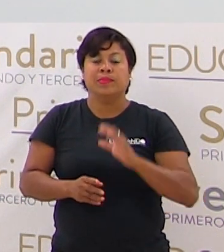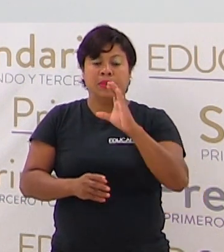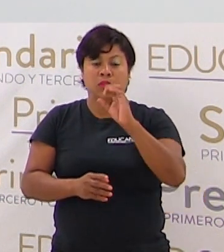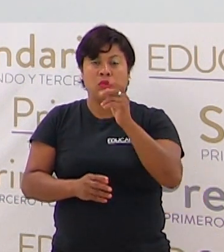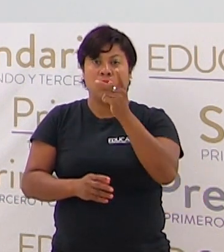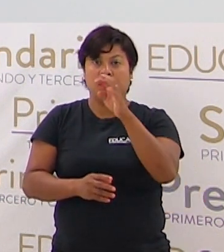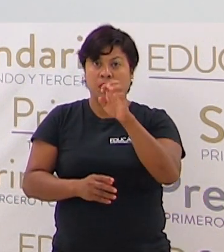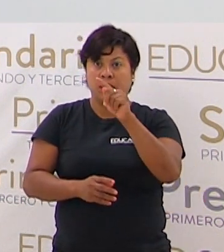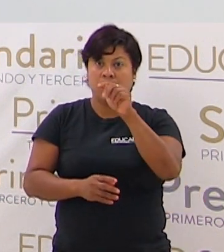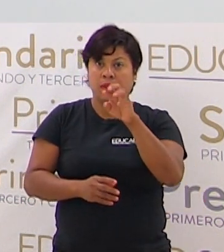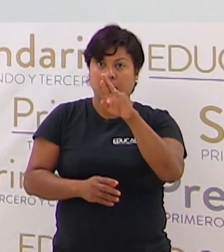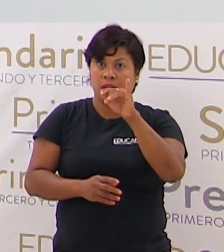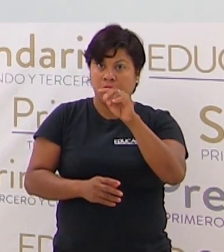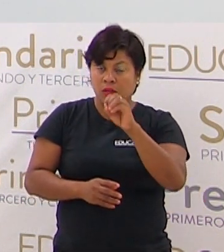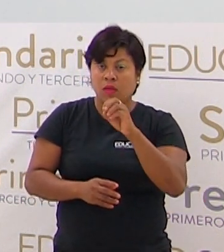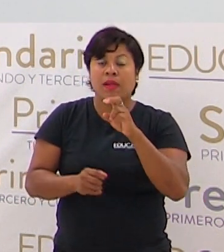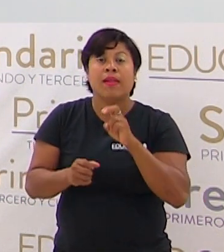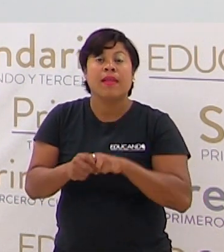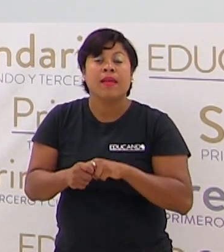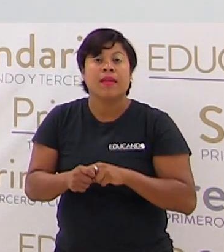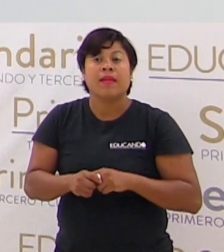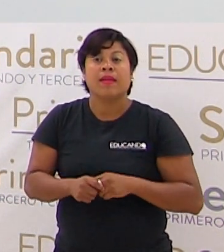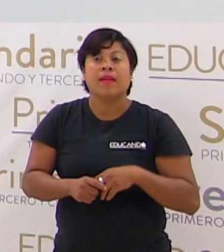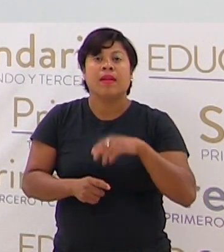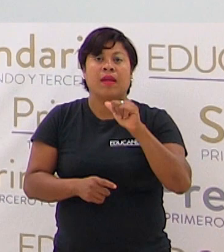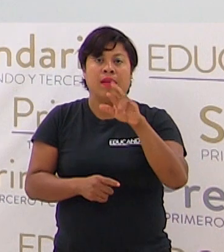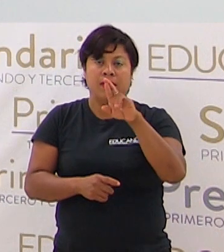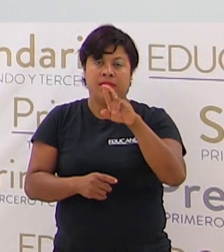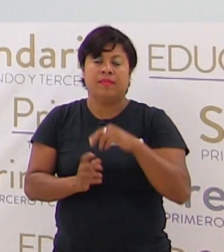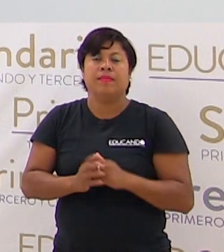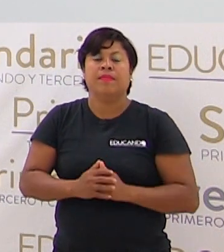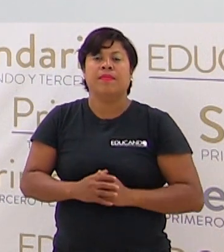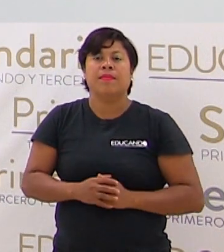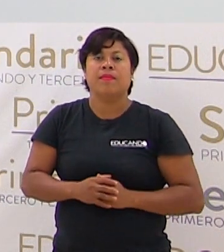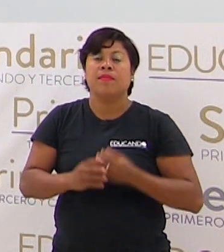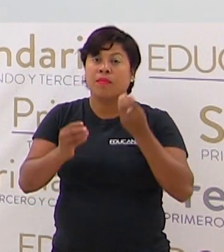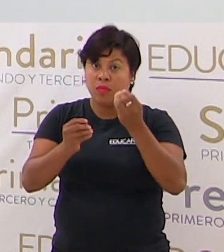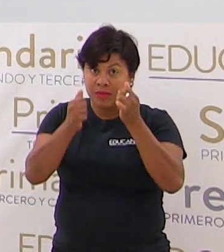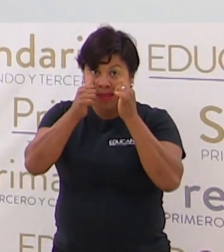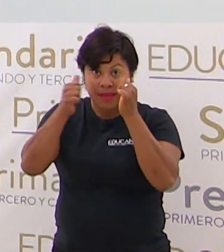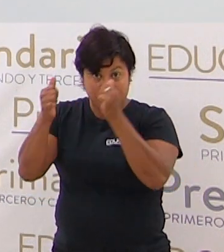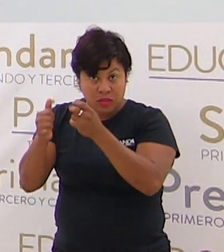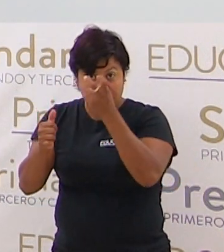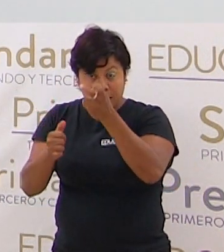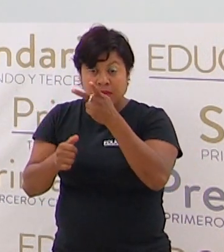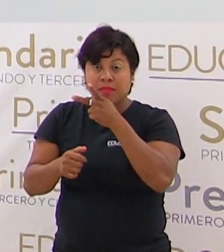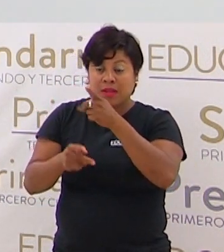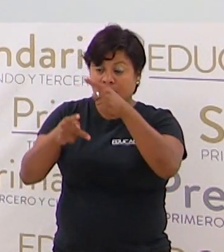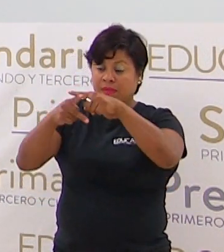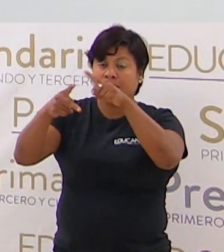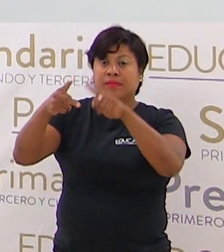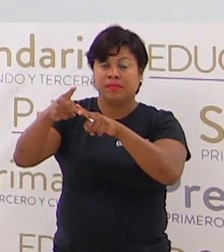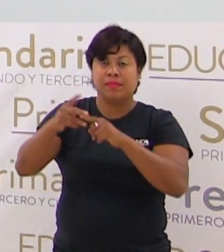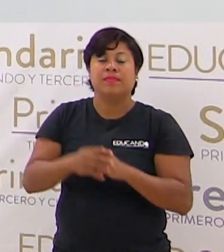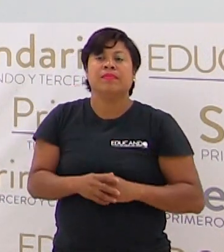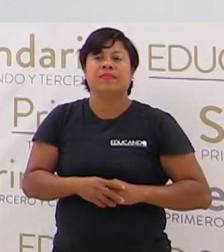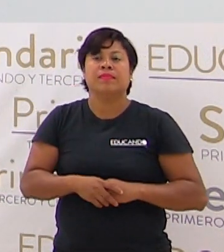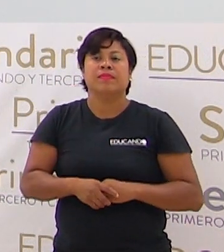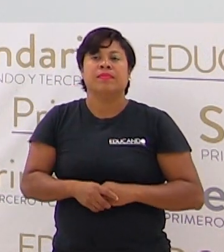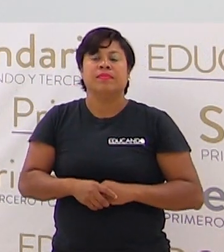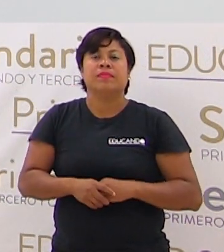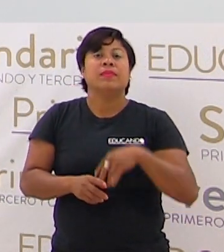el copretérito en aba. Mucha atención con estas dos porque voy a poner el